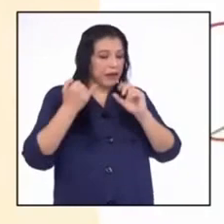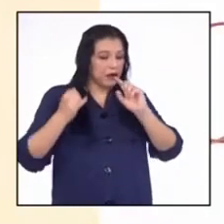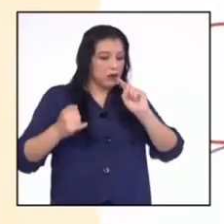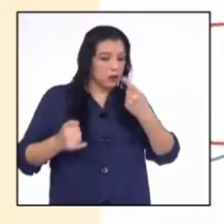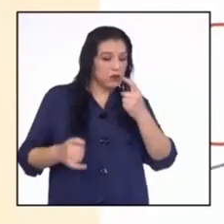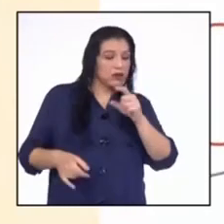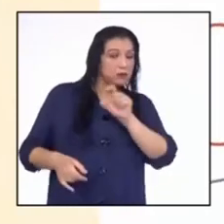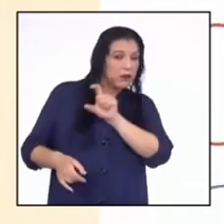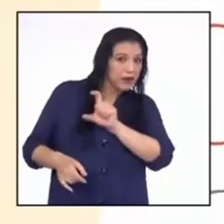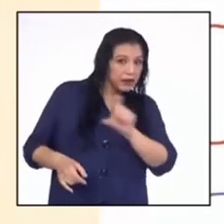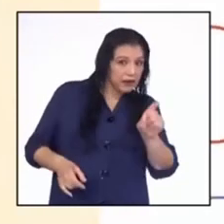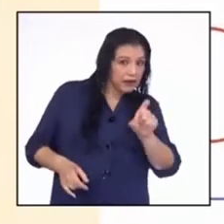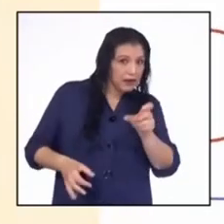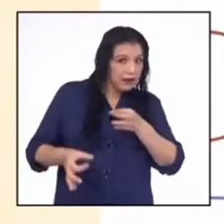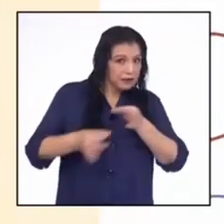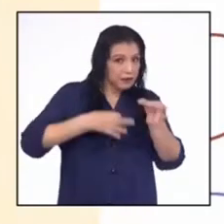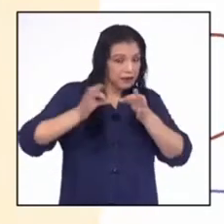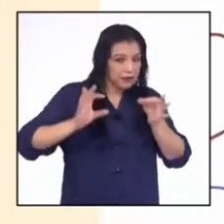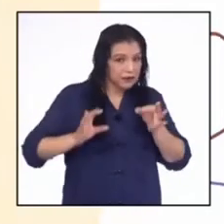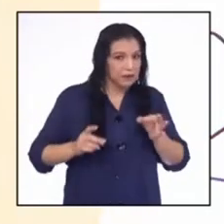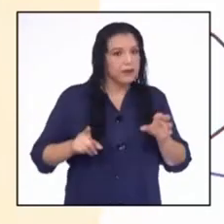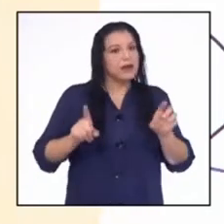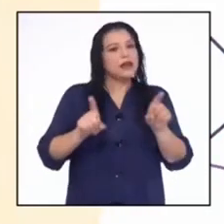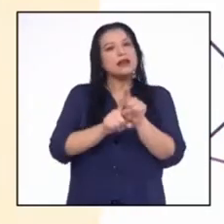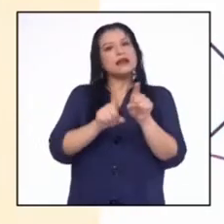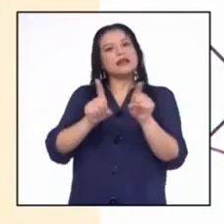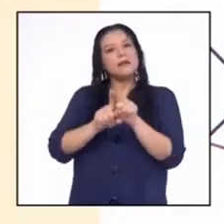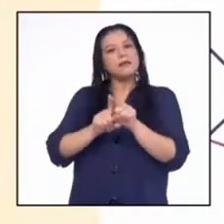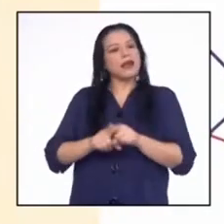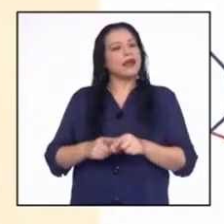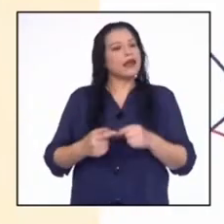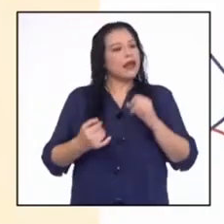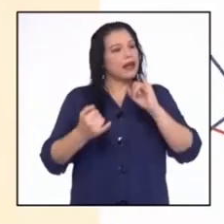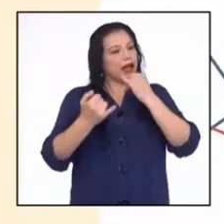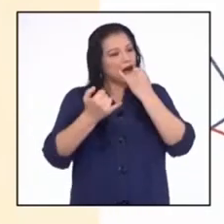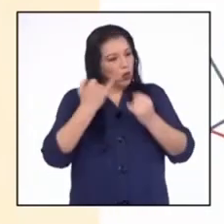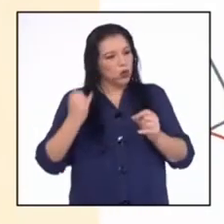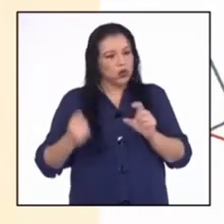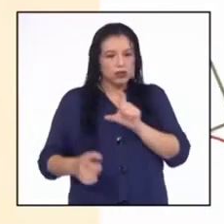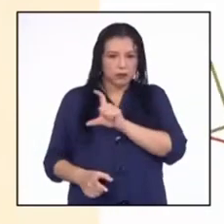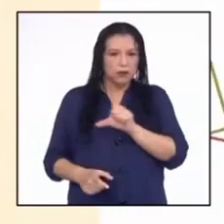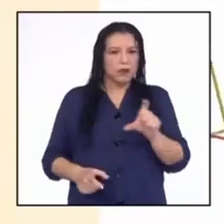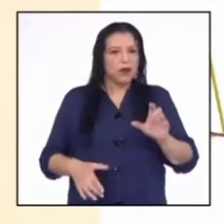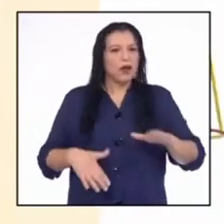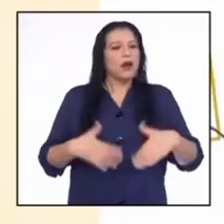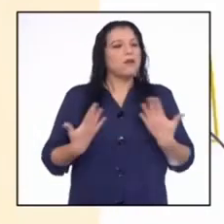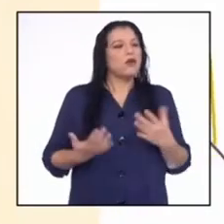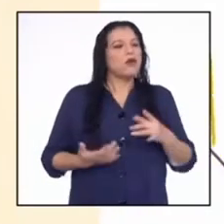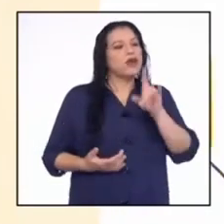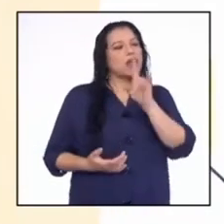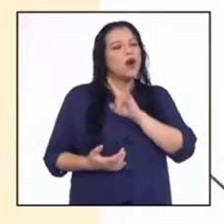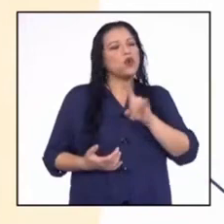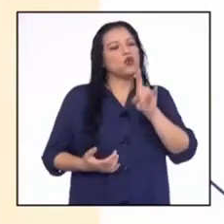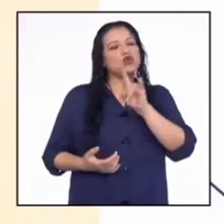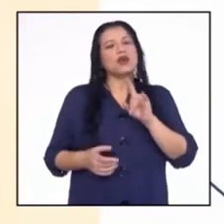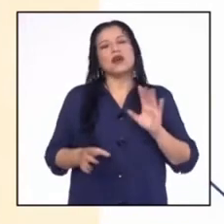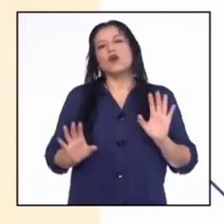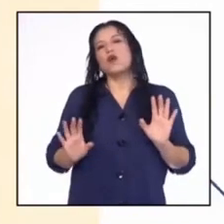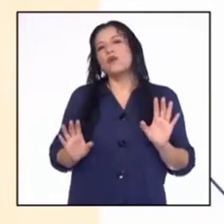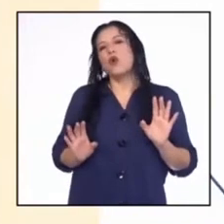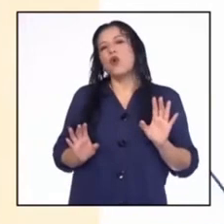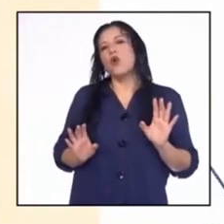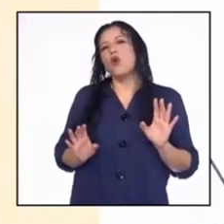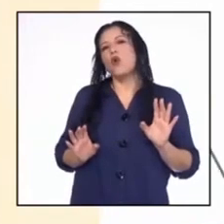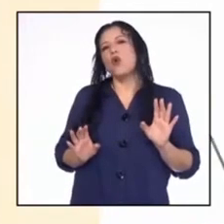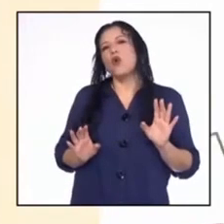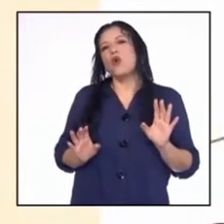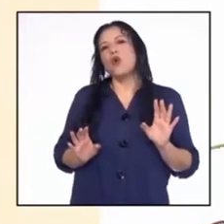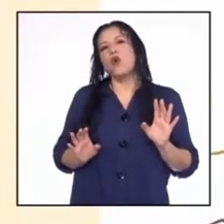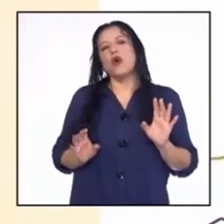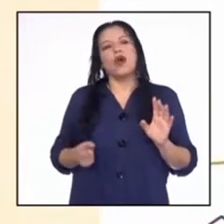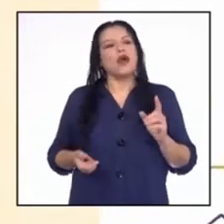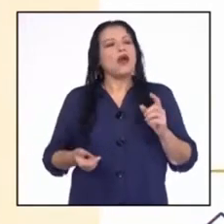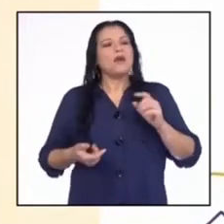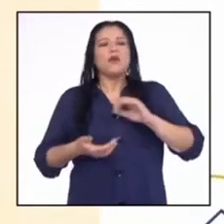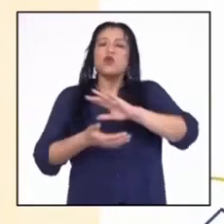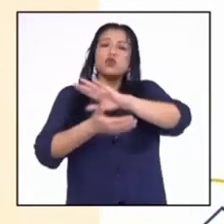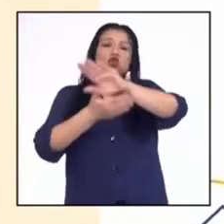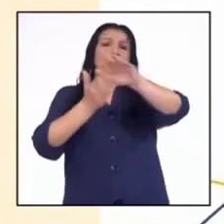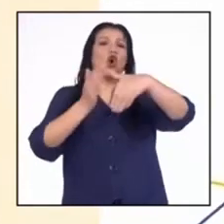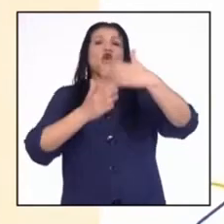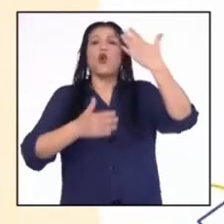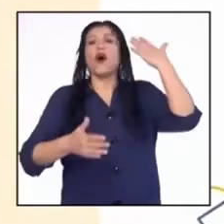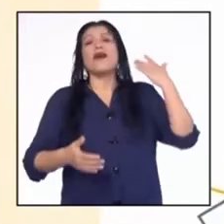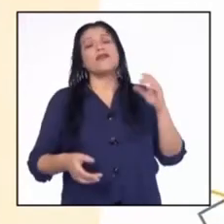hago el último argumento. Asimismo también en el último párrafo creo que podría usar alguno como por todo lo